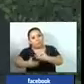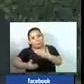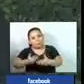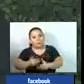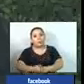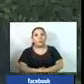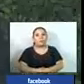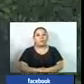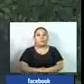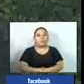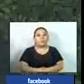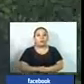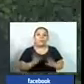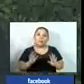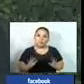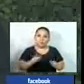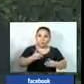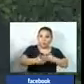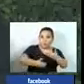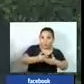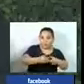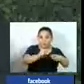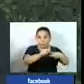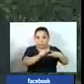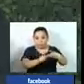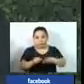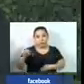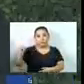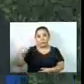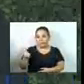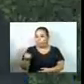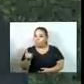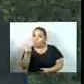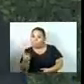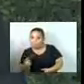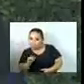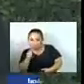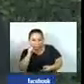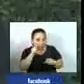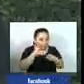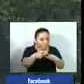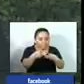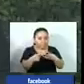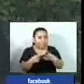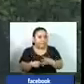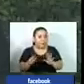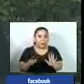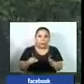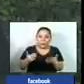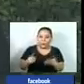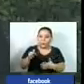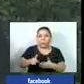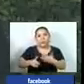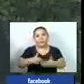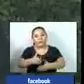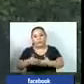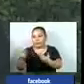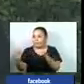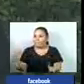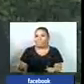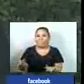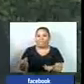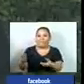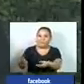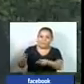auditoría son los procesos de auditoría en los que hemos recibido menos colaboración por parte de la